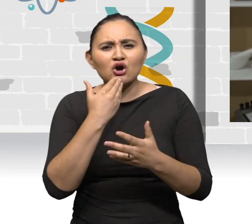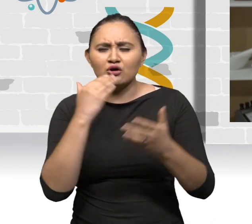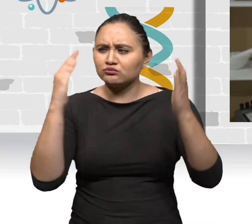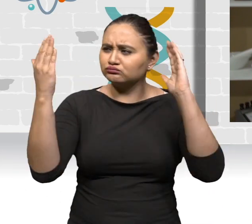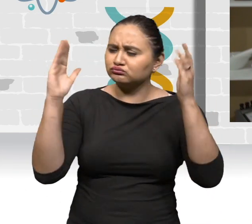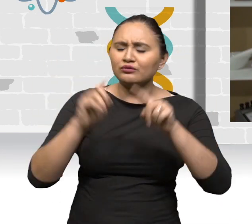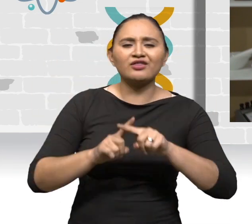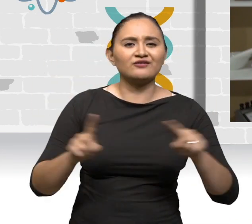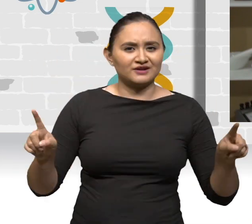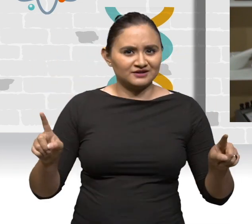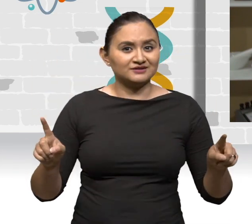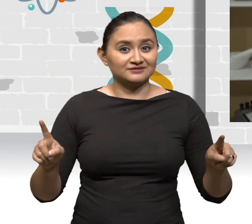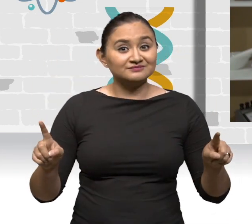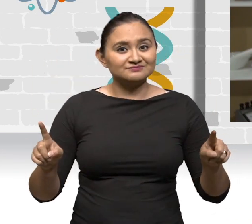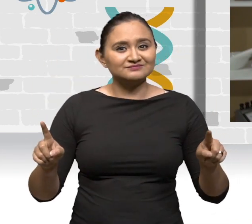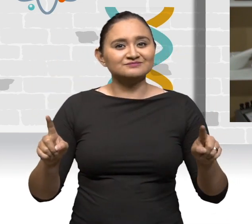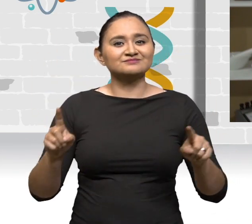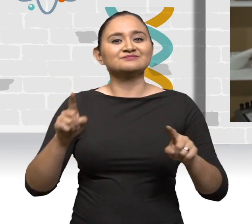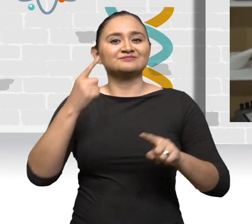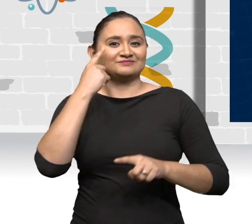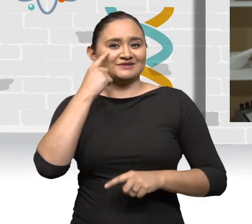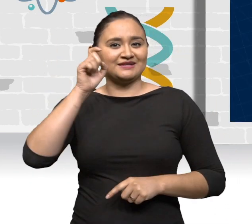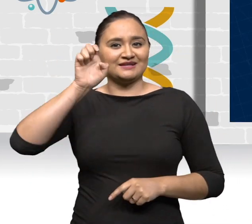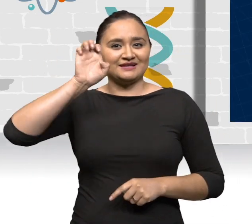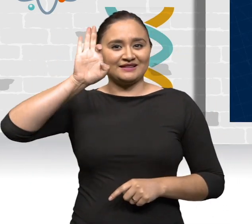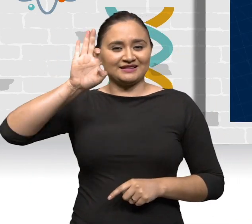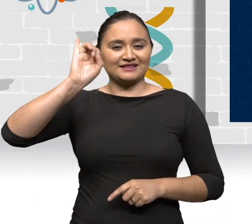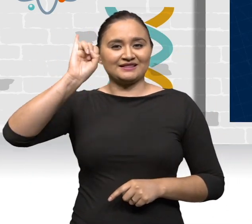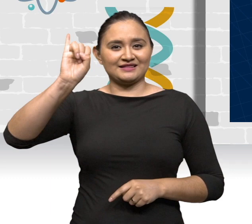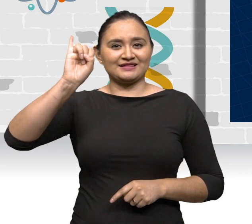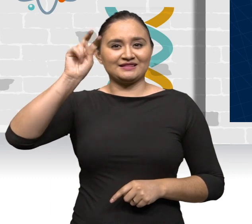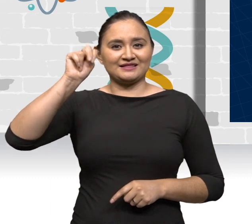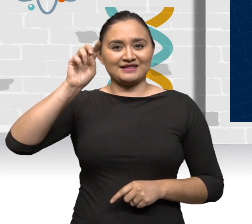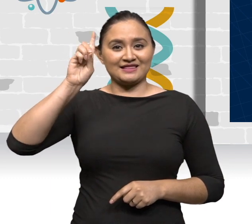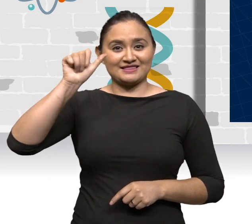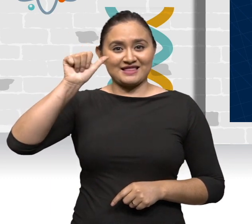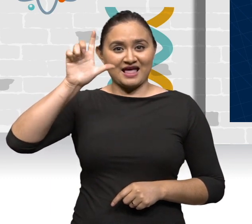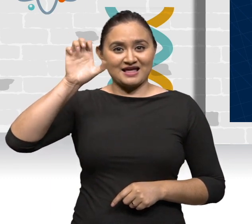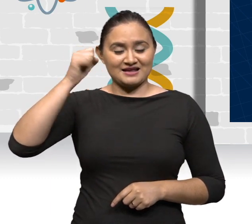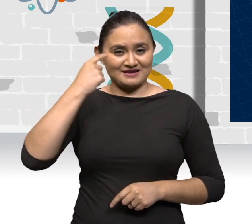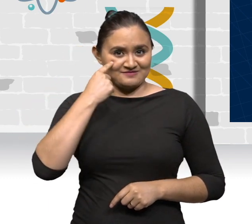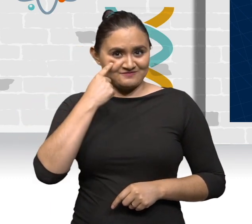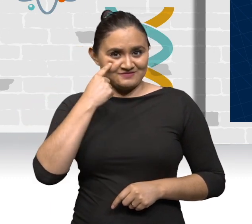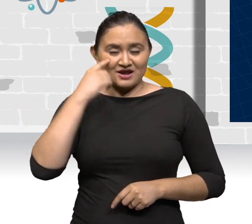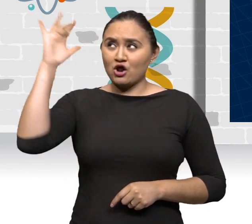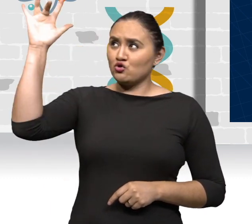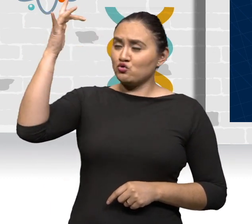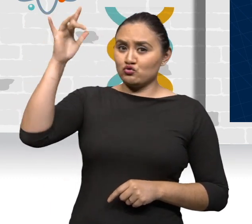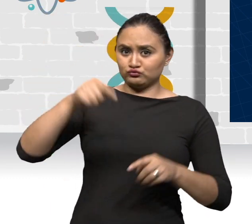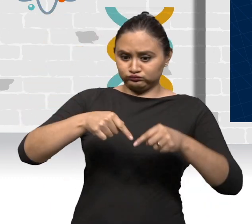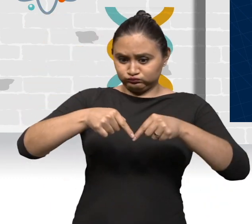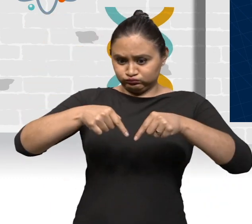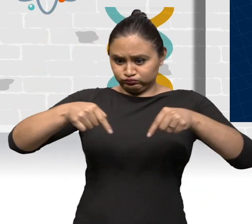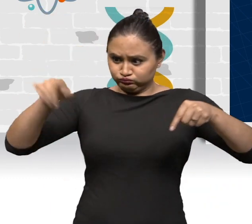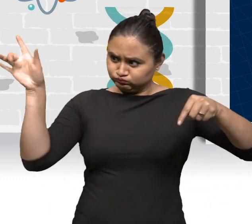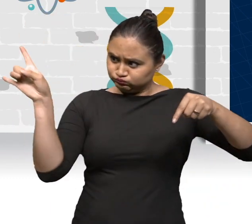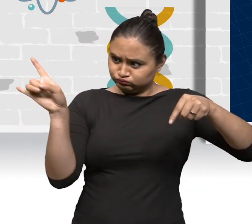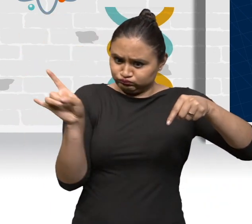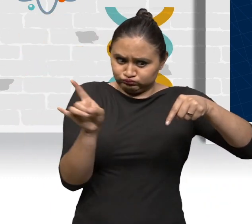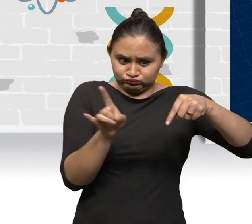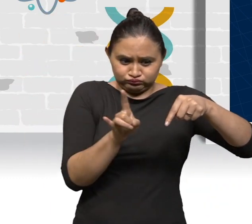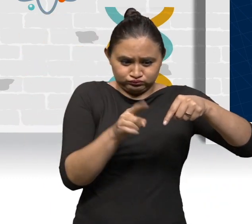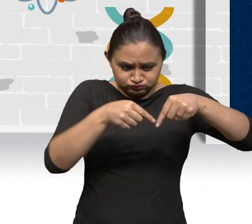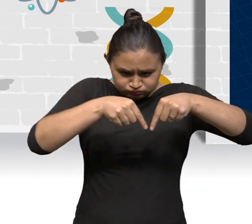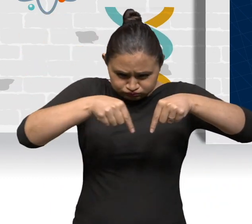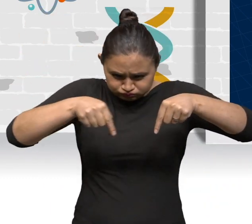Para diferenciarlos, usamos el efecto de Tyndall. Al hacer pasar un rayo de luz por una disolución en base 1, no se